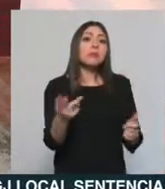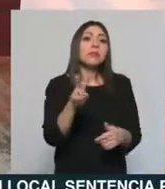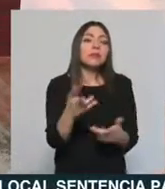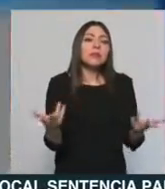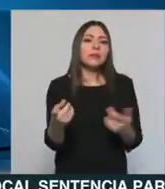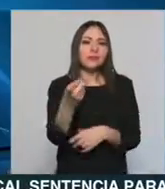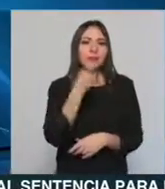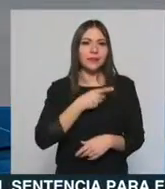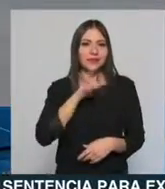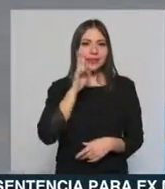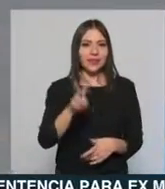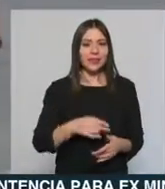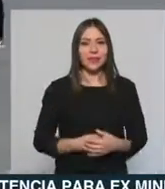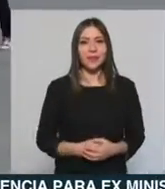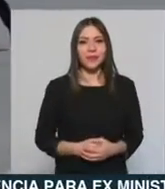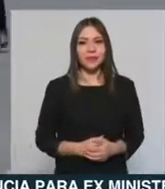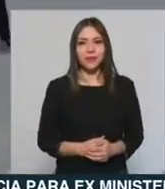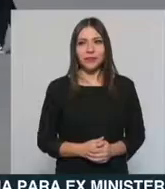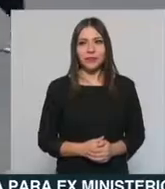dijeron.